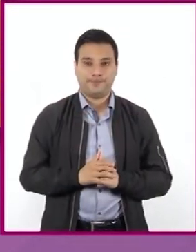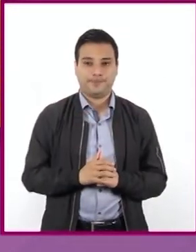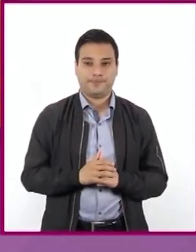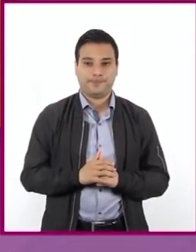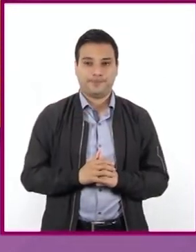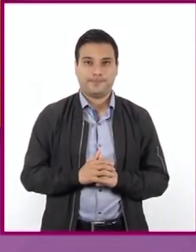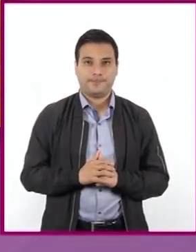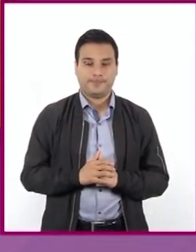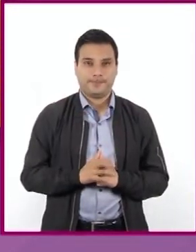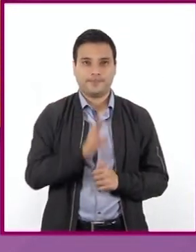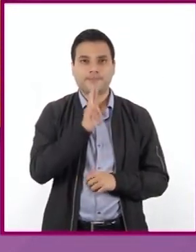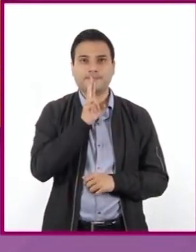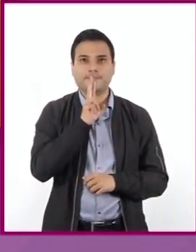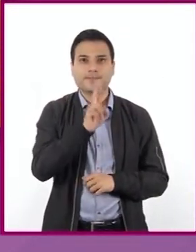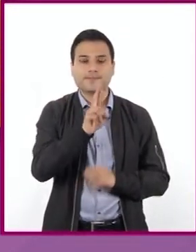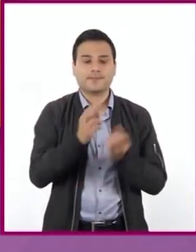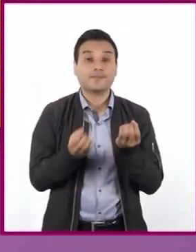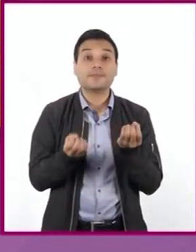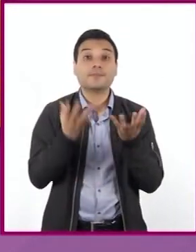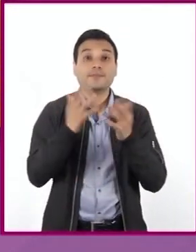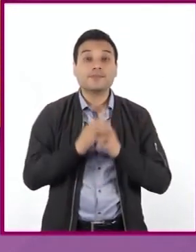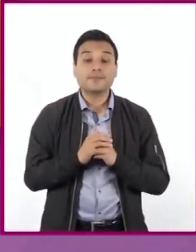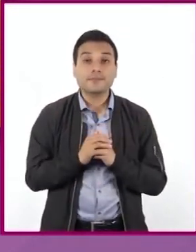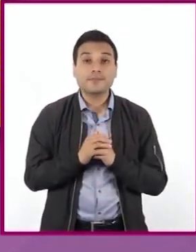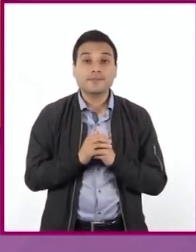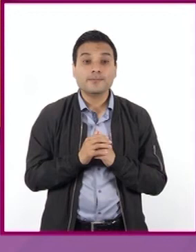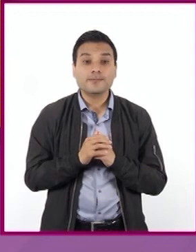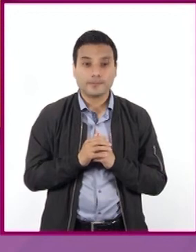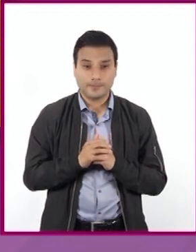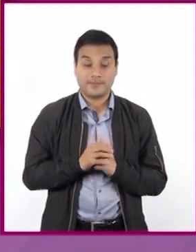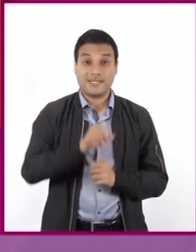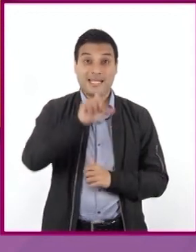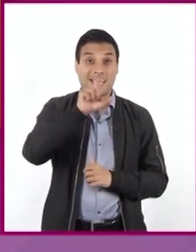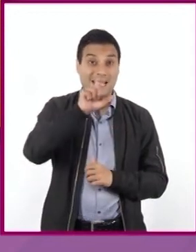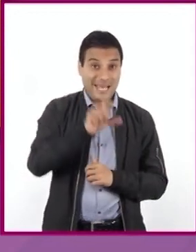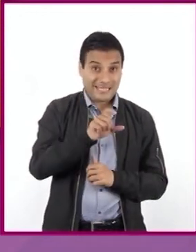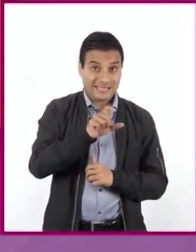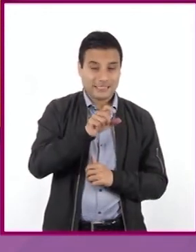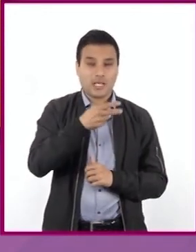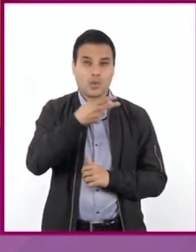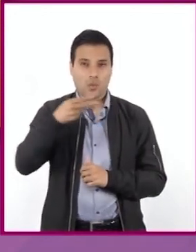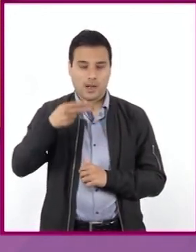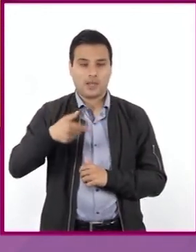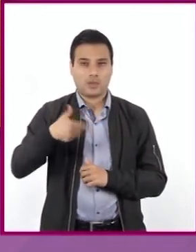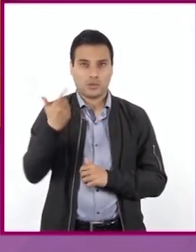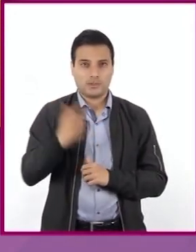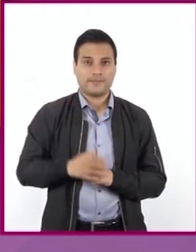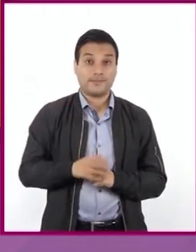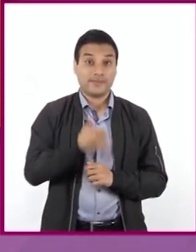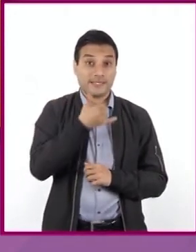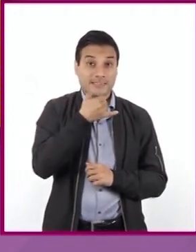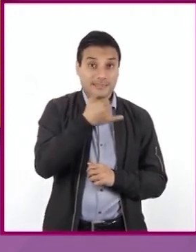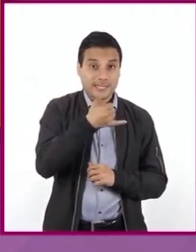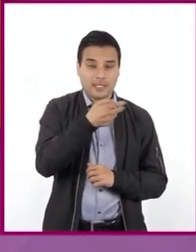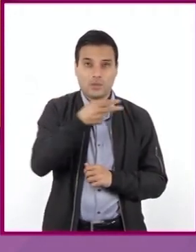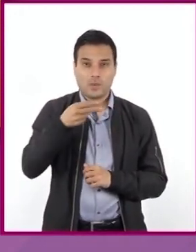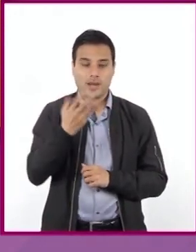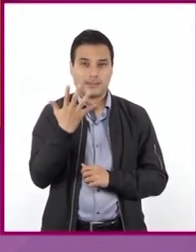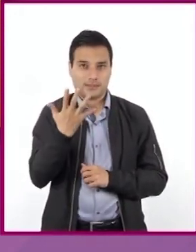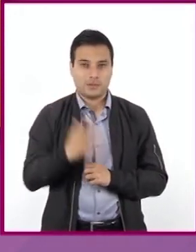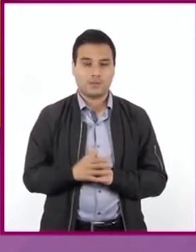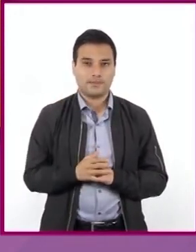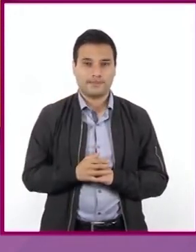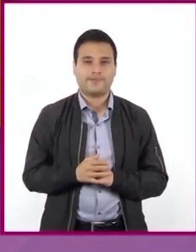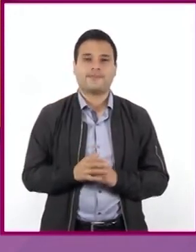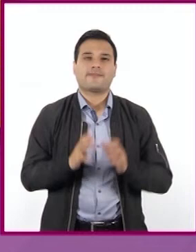La solución del sistema es x igual a 12, y igual a 5. Por lo tanto,